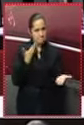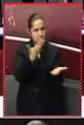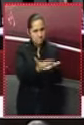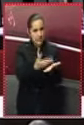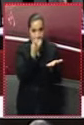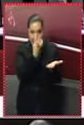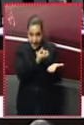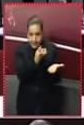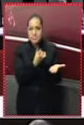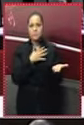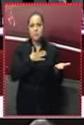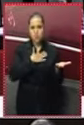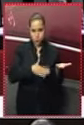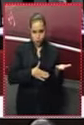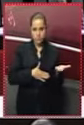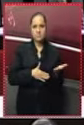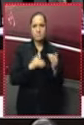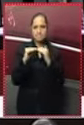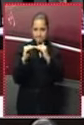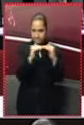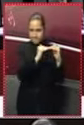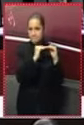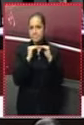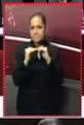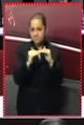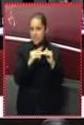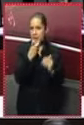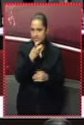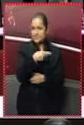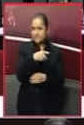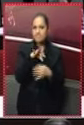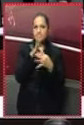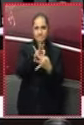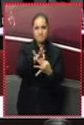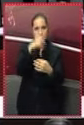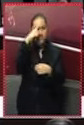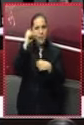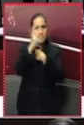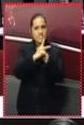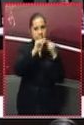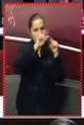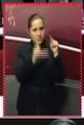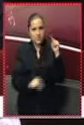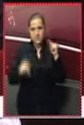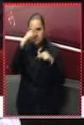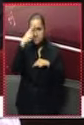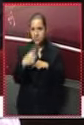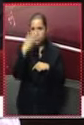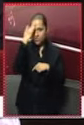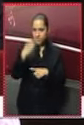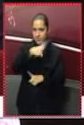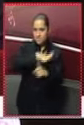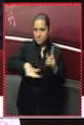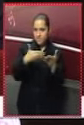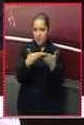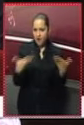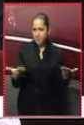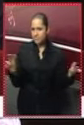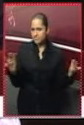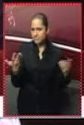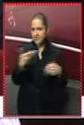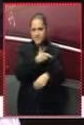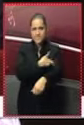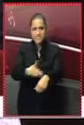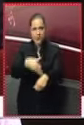propuesta justa, equilibrada y consistente en la realidad del país, con las necesidades de las